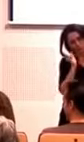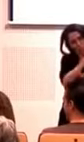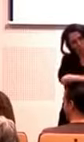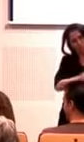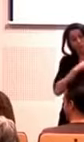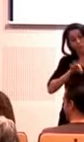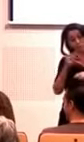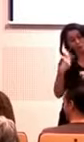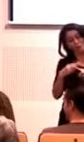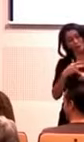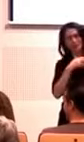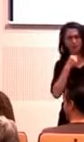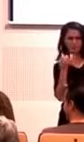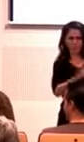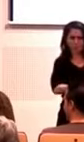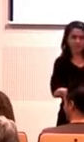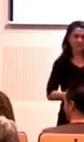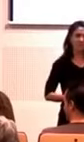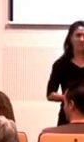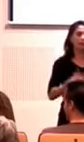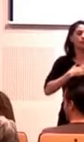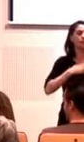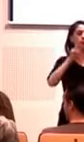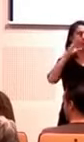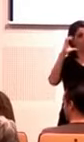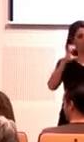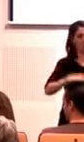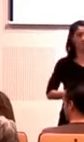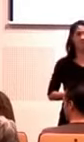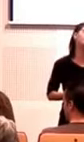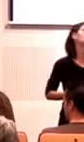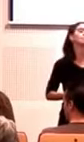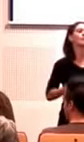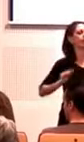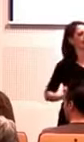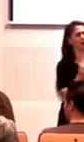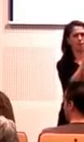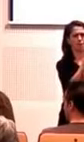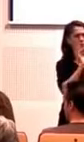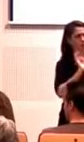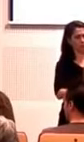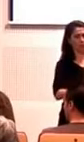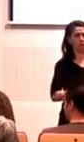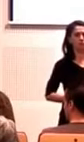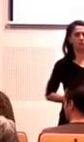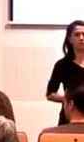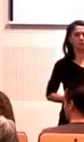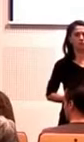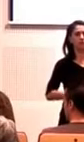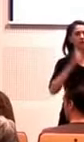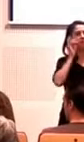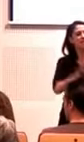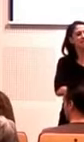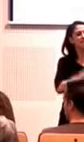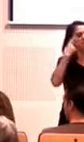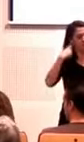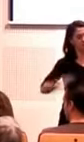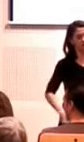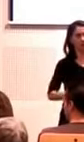verdad. Bueno, yo tengo parálisis cerebral, es de nacimiento, por lo tanto, sí que tengo sensibilidad en todo el